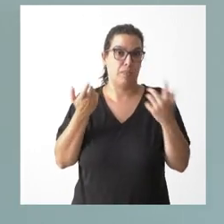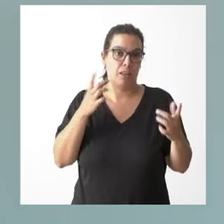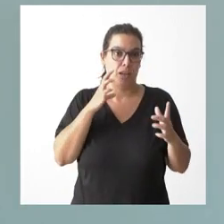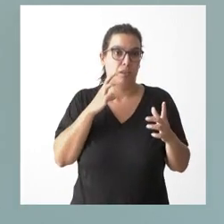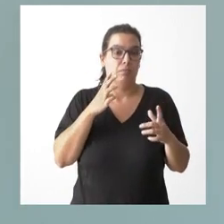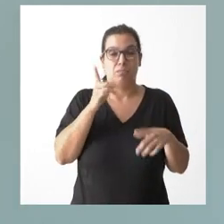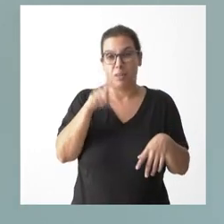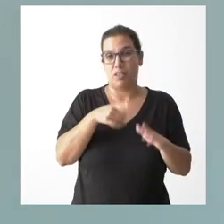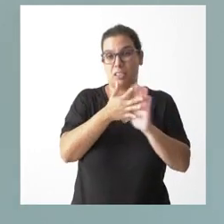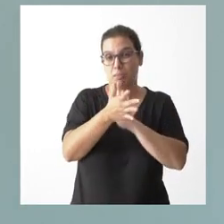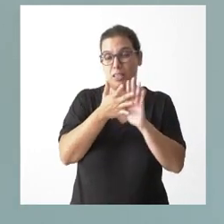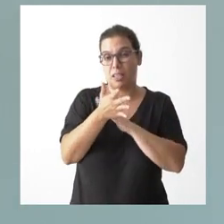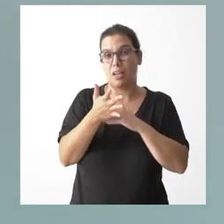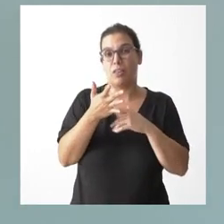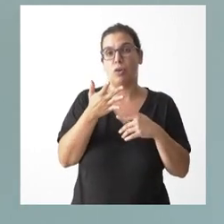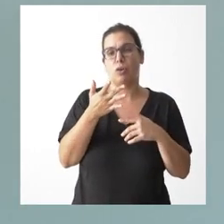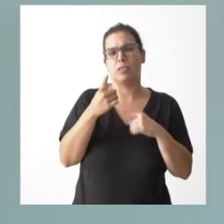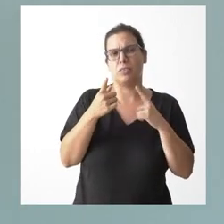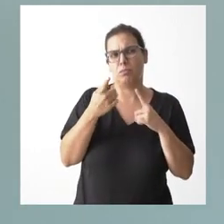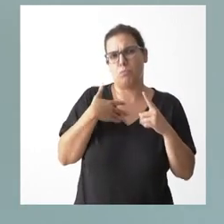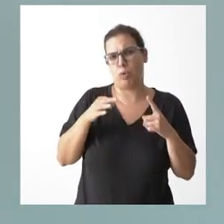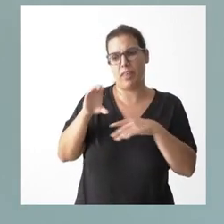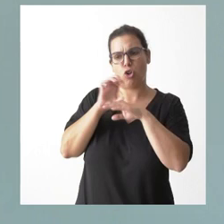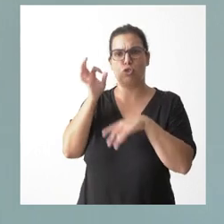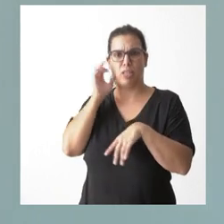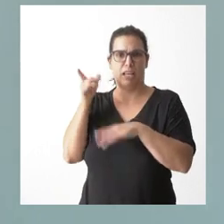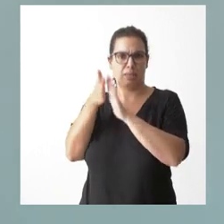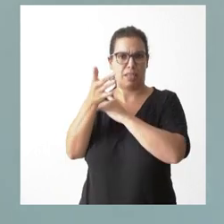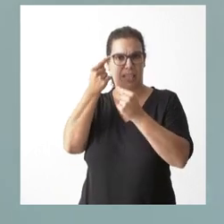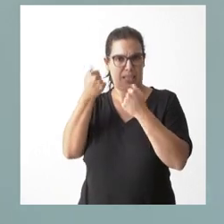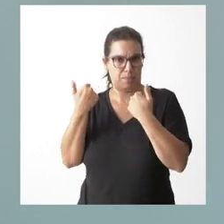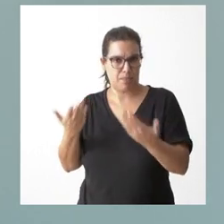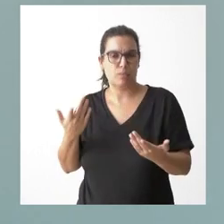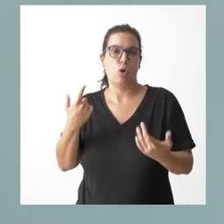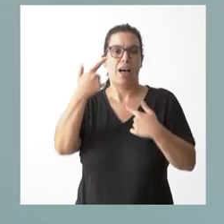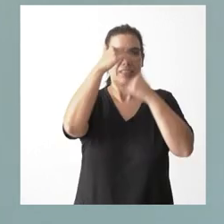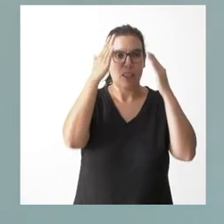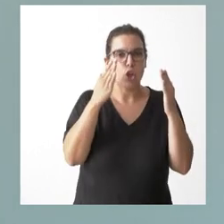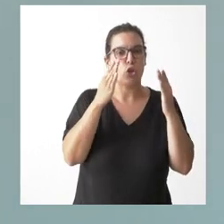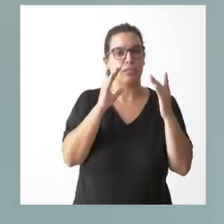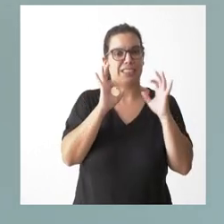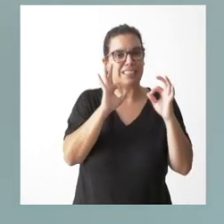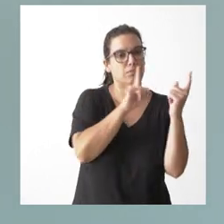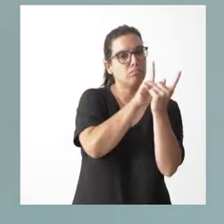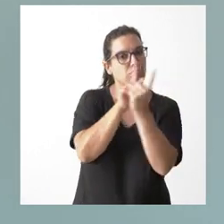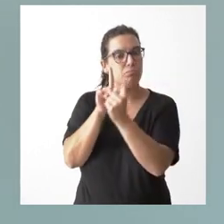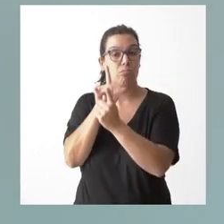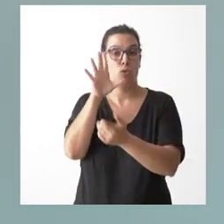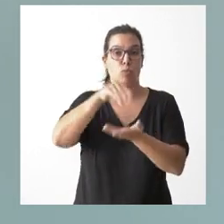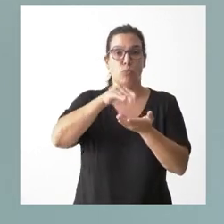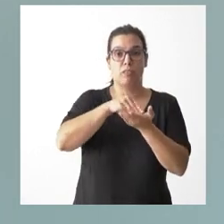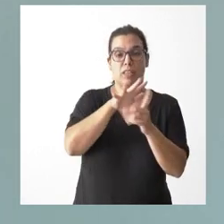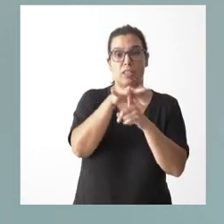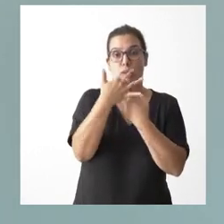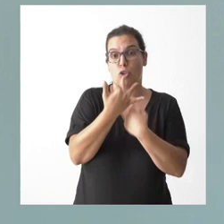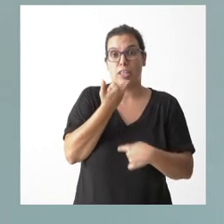en alguna otra ocasión y quizá podría ampliar con más detalle la propia consejera, pues una atención personalizada y específica porque en muchas circunstancias no conocen